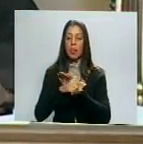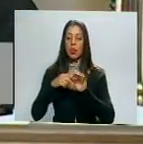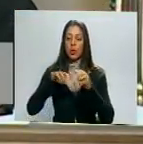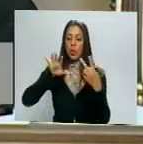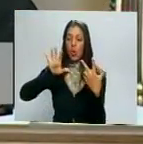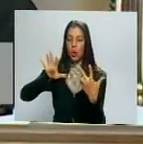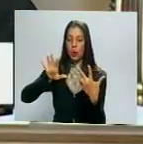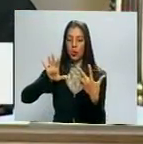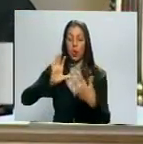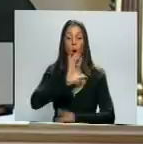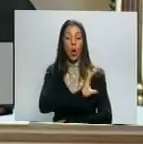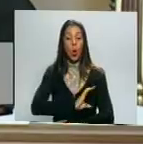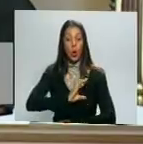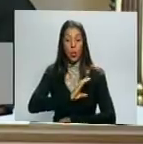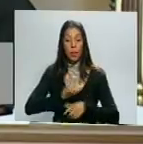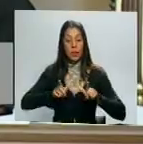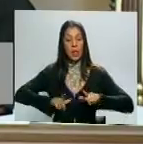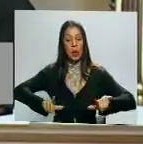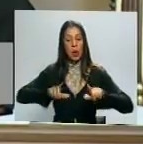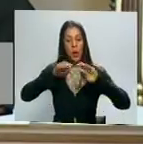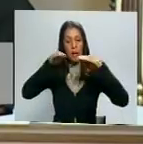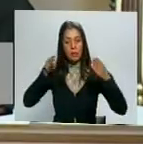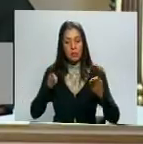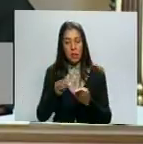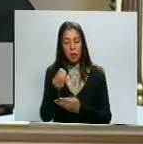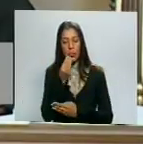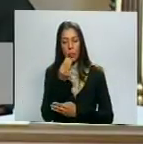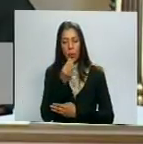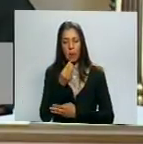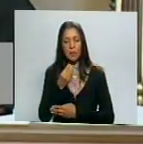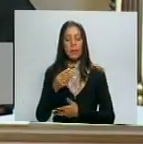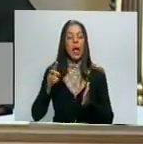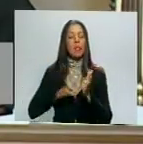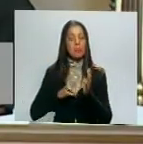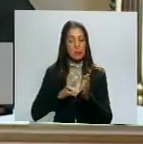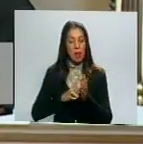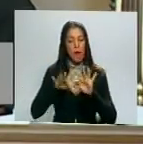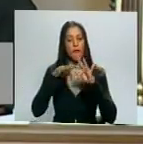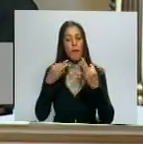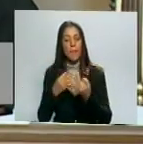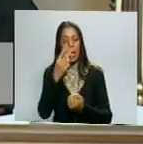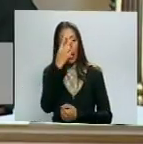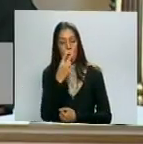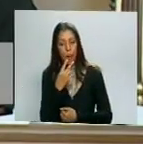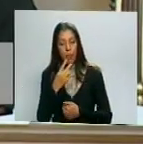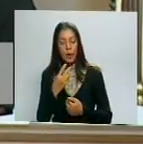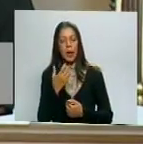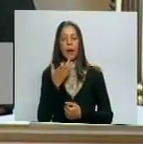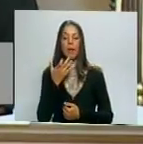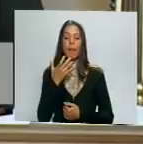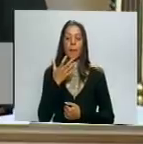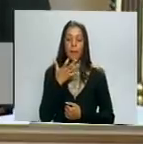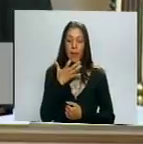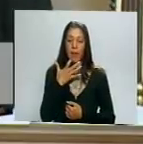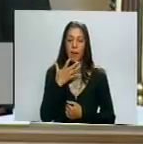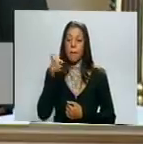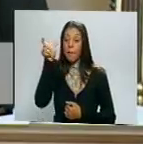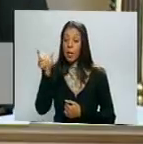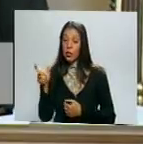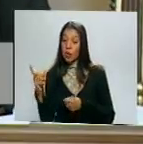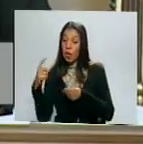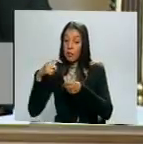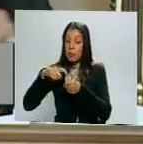El Comité Local de Abastecimiento y Producción garantizará la atención prioritaria a las familias que posean integrantes con